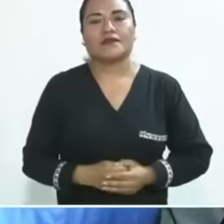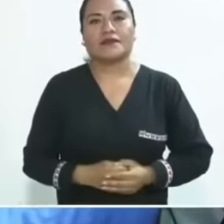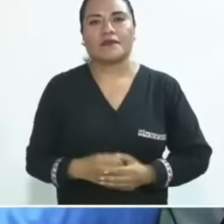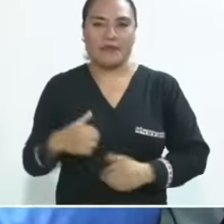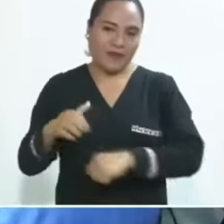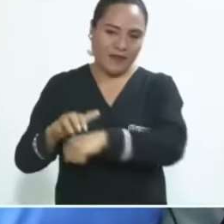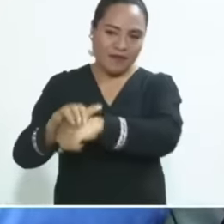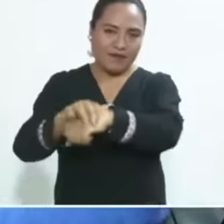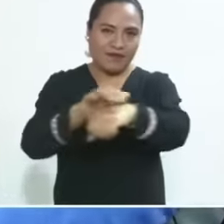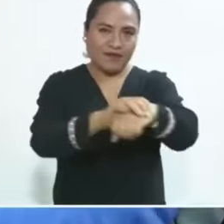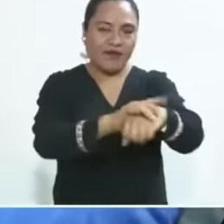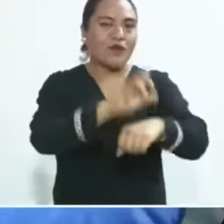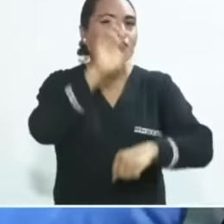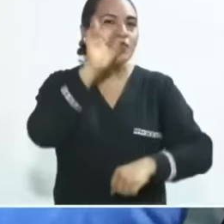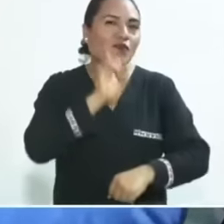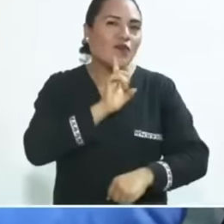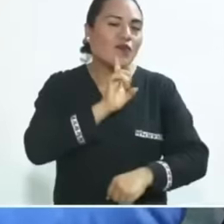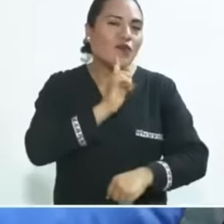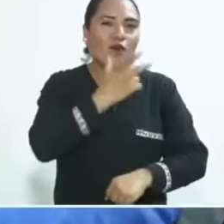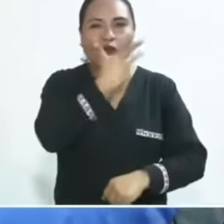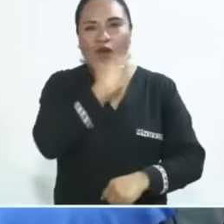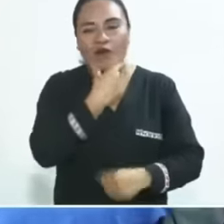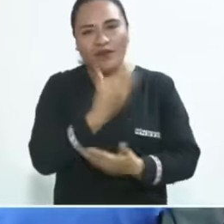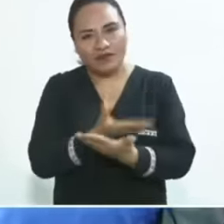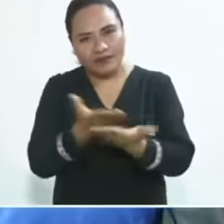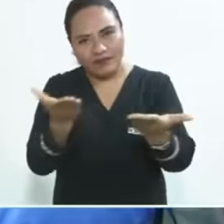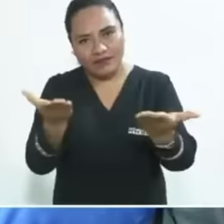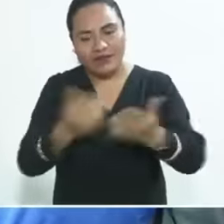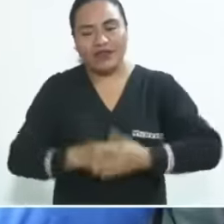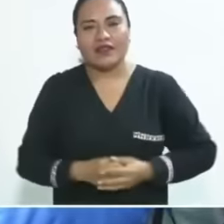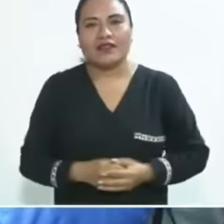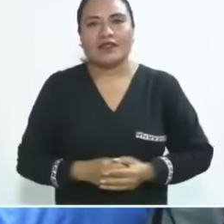Amigas, amigos de